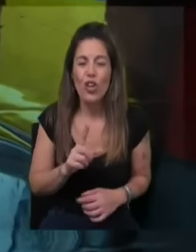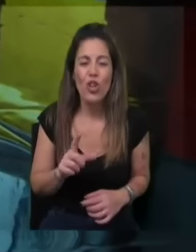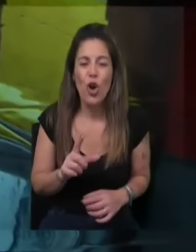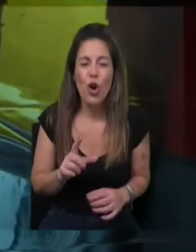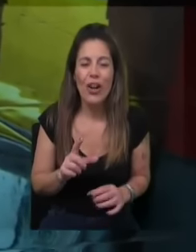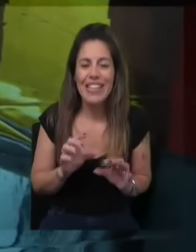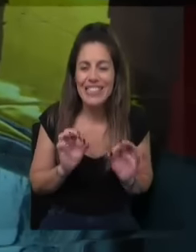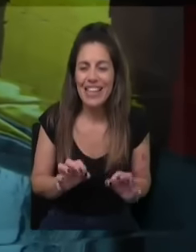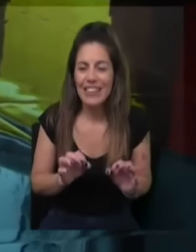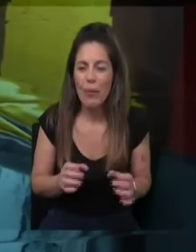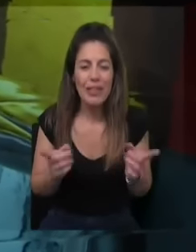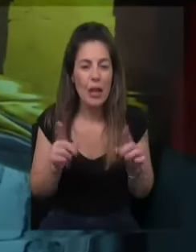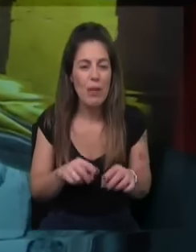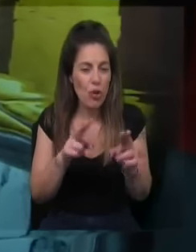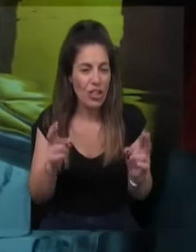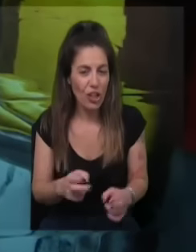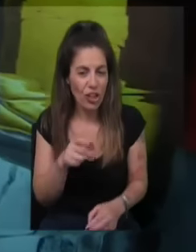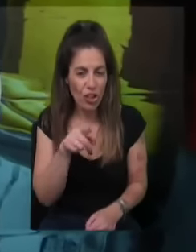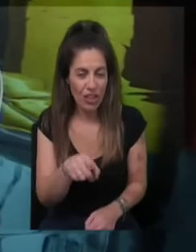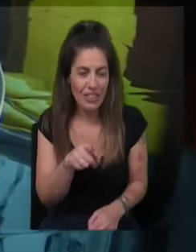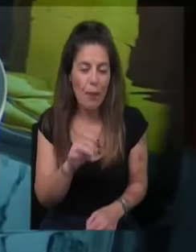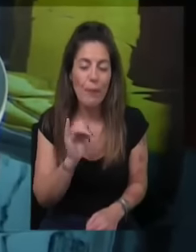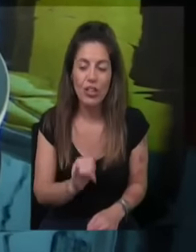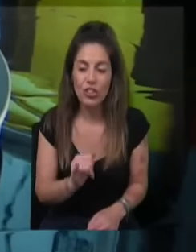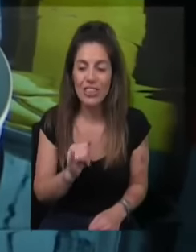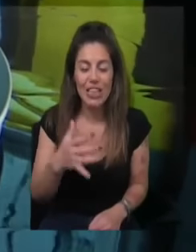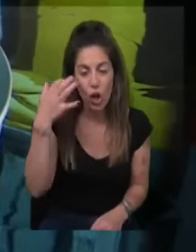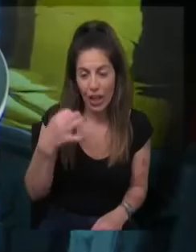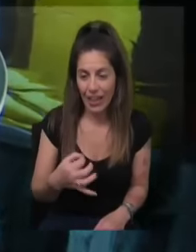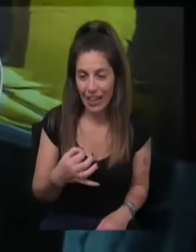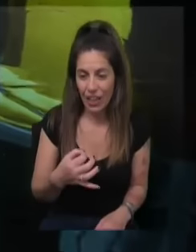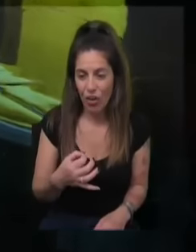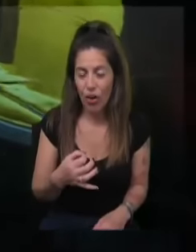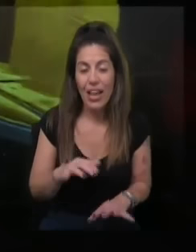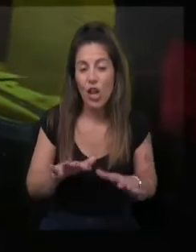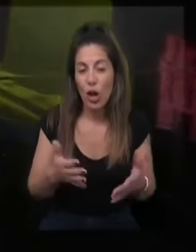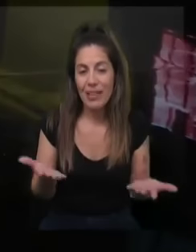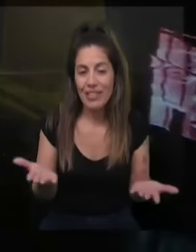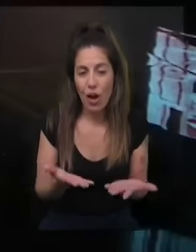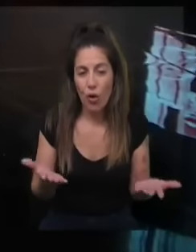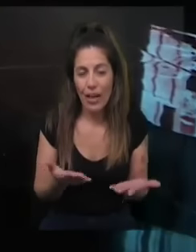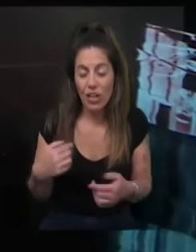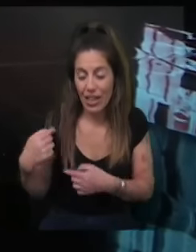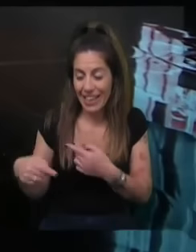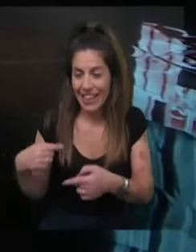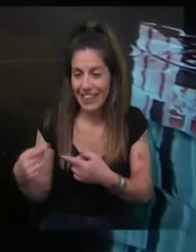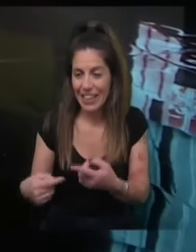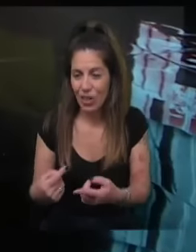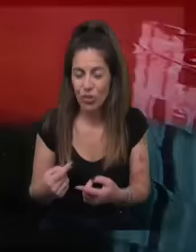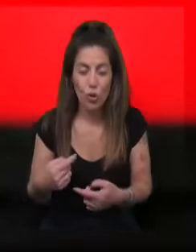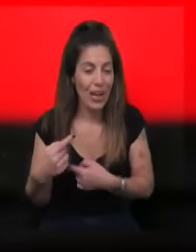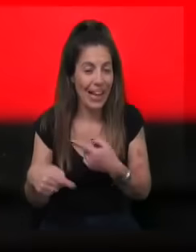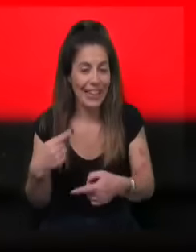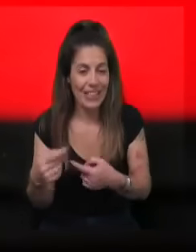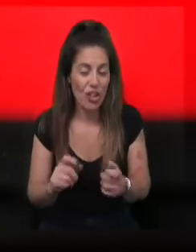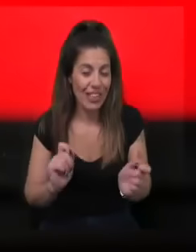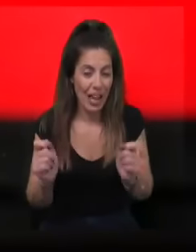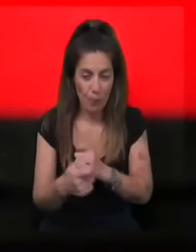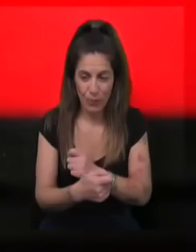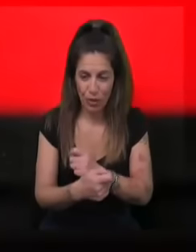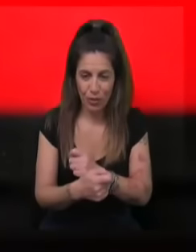diagnóstico que tiene Raquel con esto pero que creo que lo que nos pasa es que somos Herederos somos una generación de